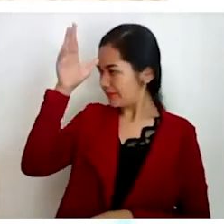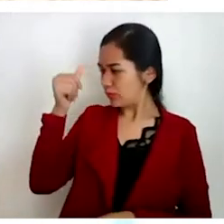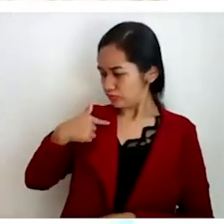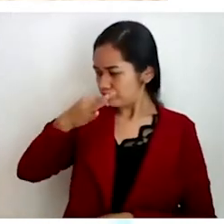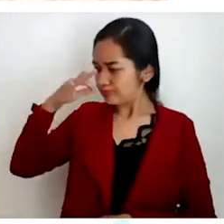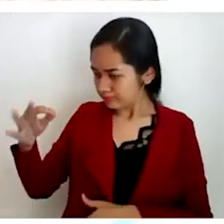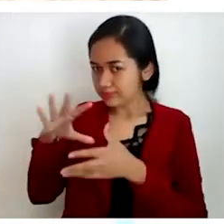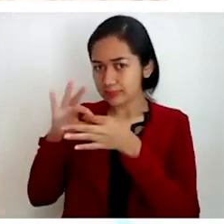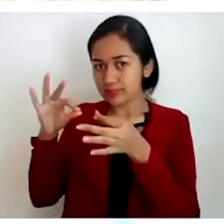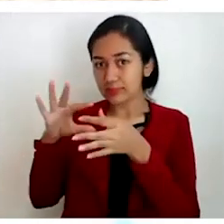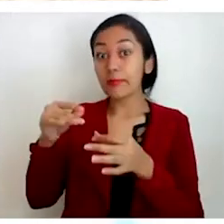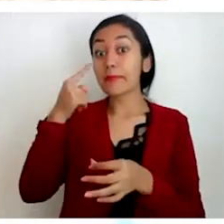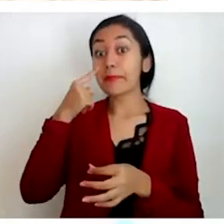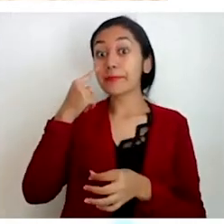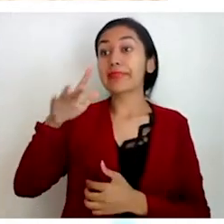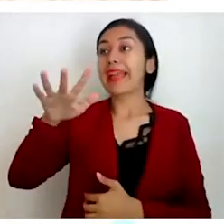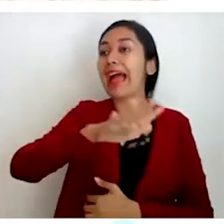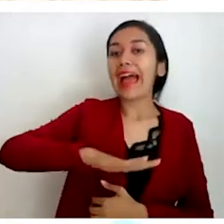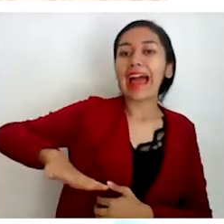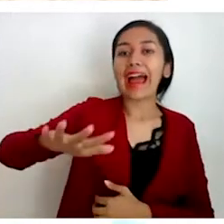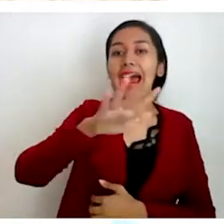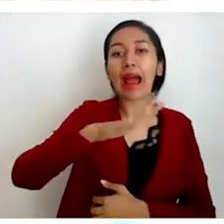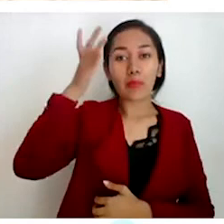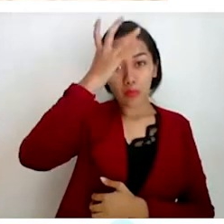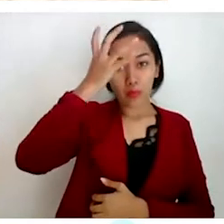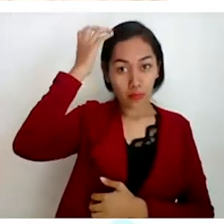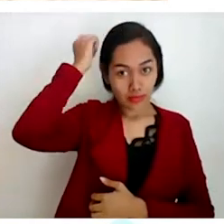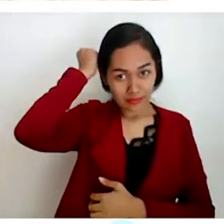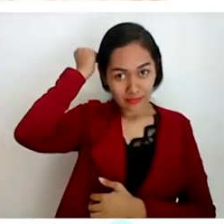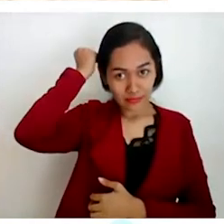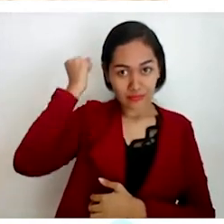La población de Jonacatepec en Morelos es la iglesia que siguen,